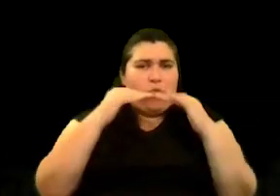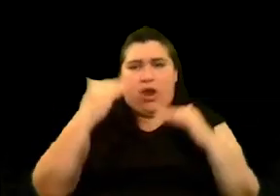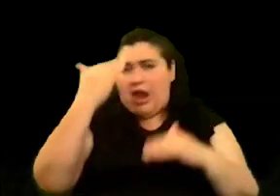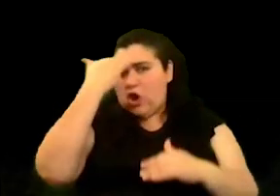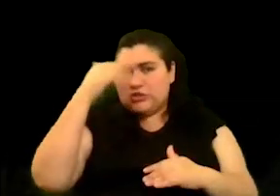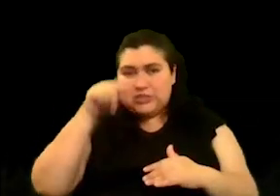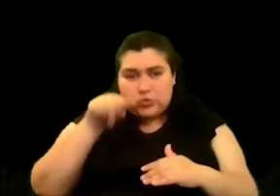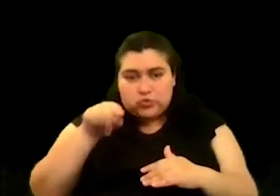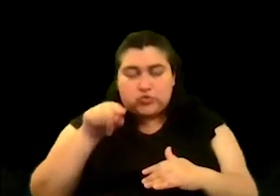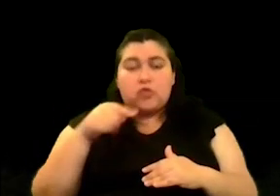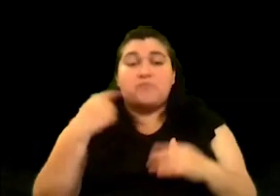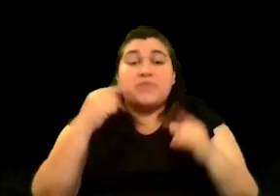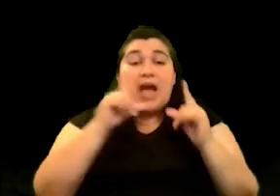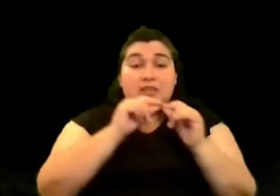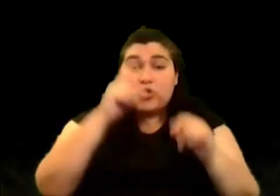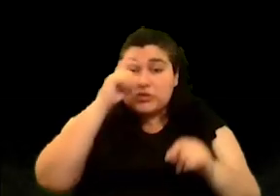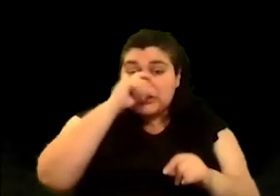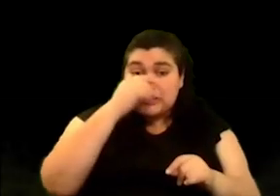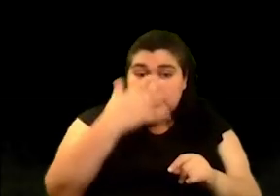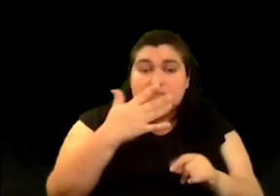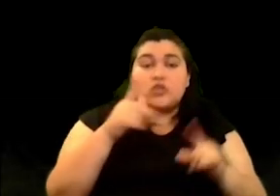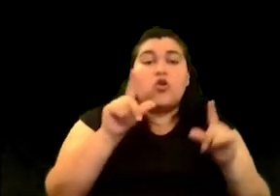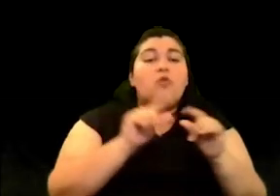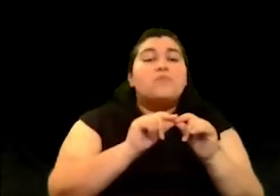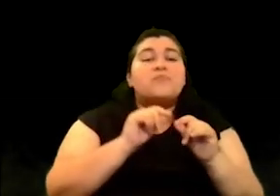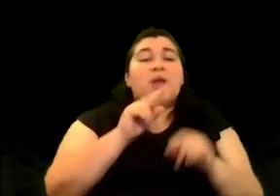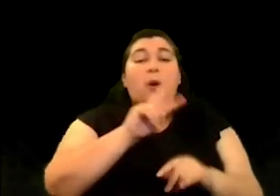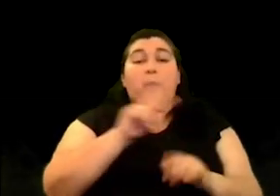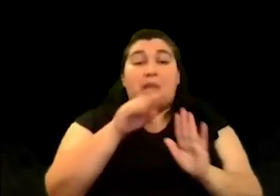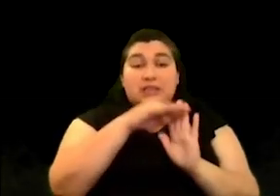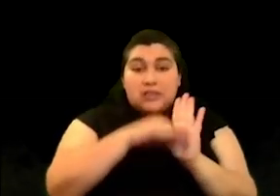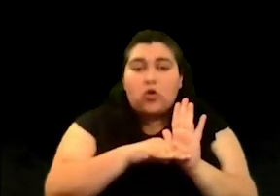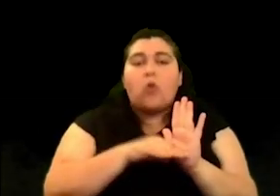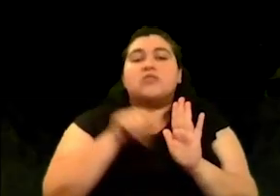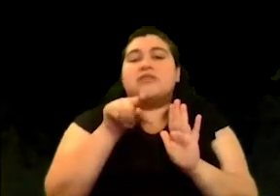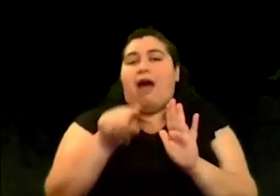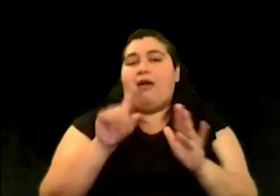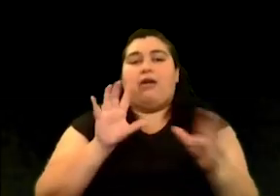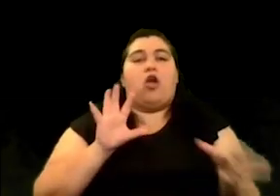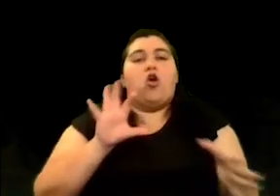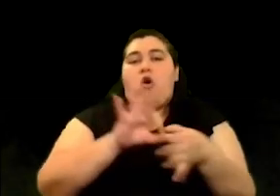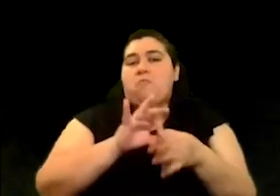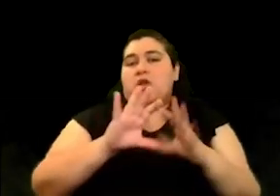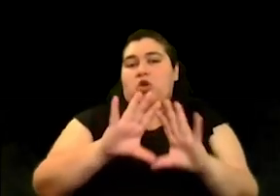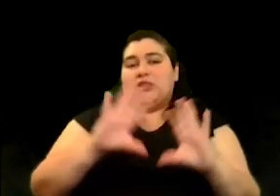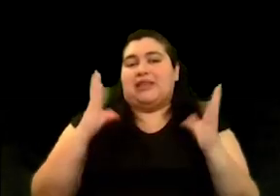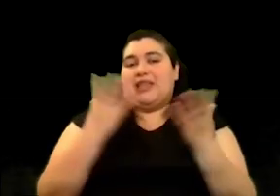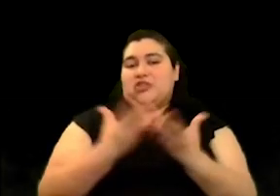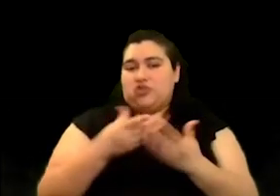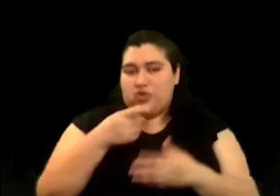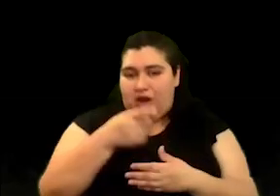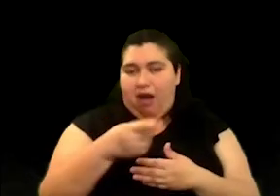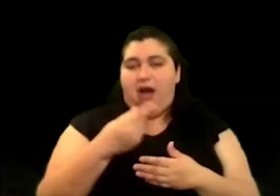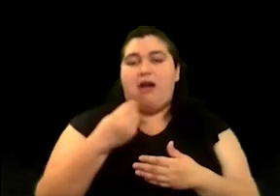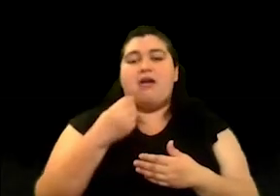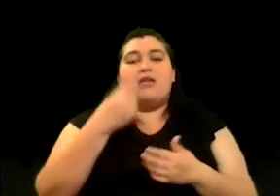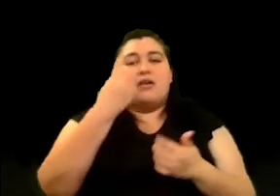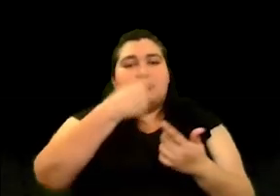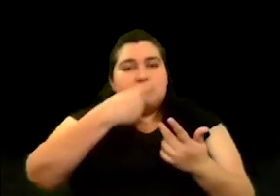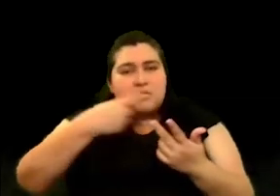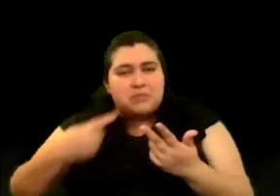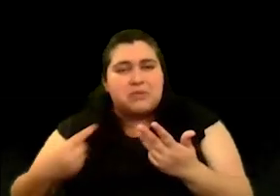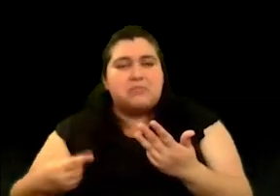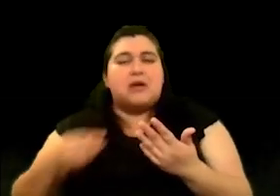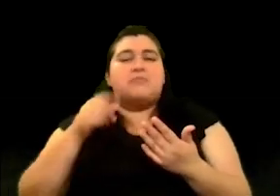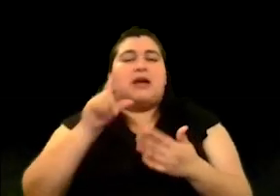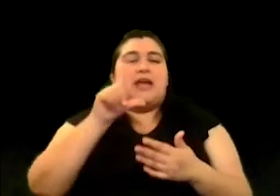tratados del artículo 75, inciso 22, ahí están los convenios internacionales para evitar la doble imposición, los TIEA, el